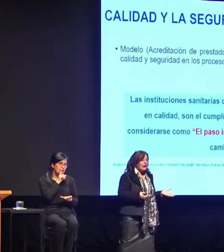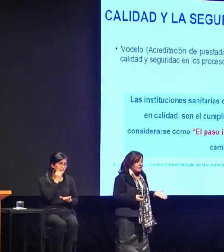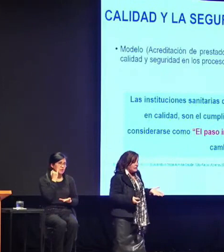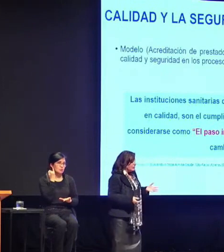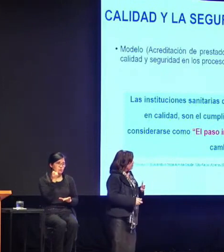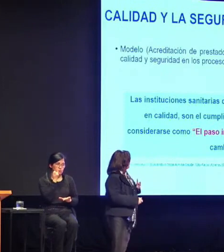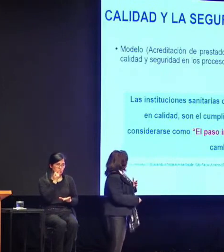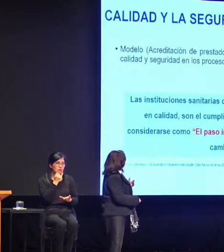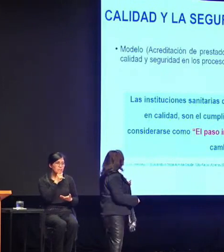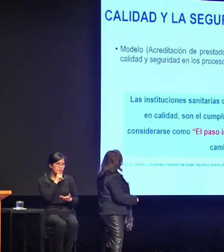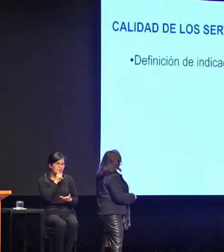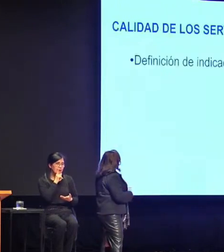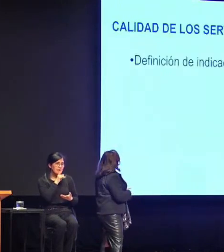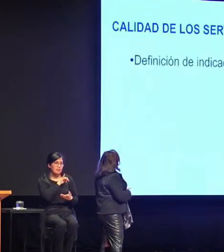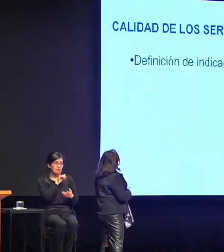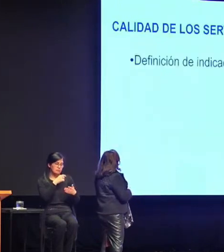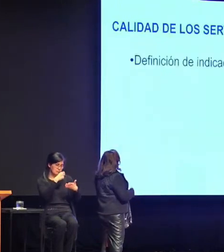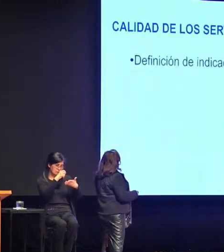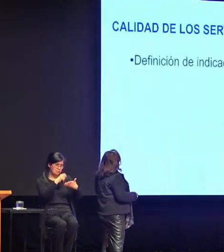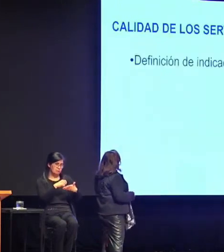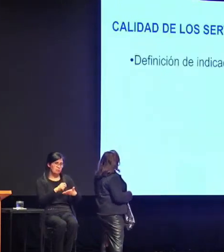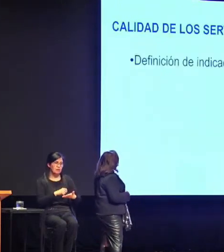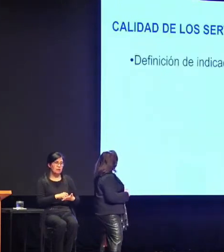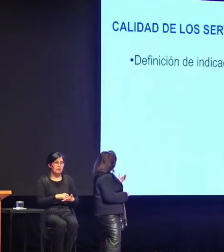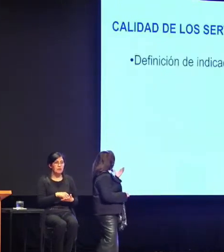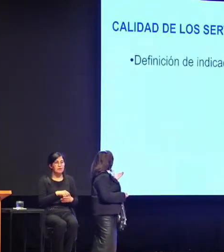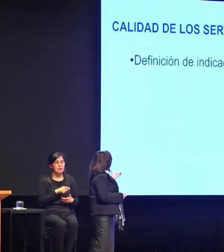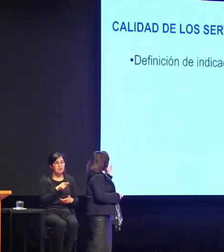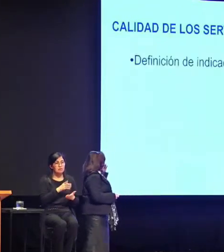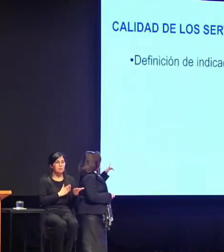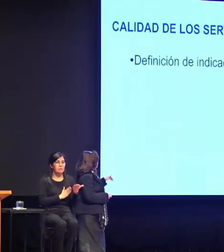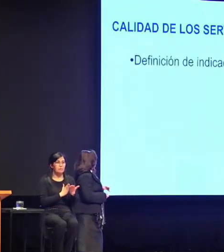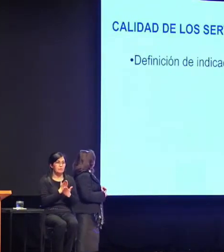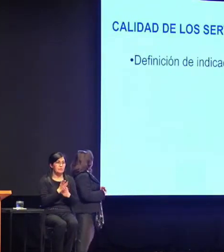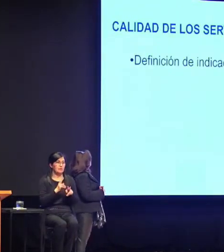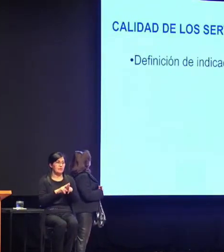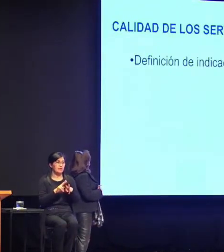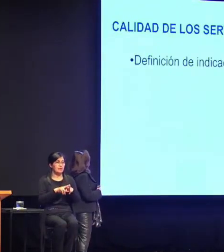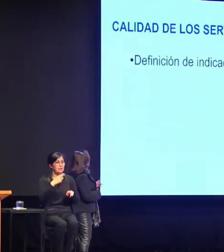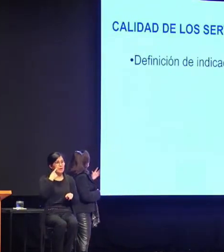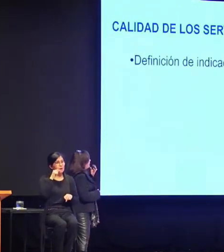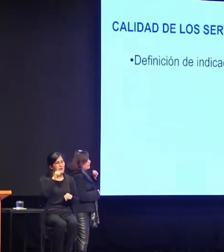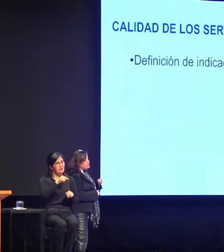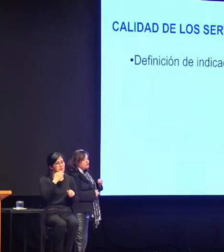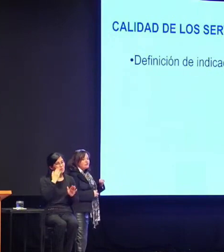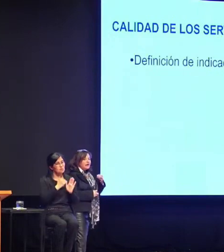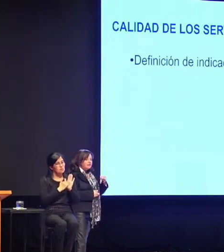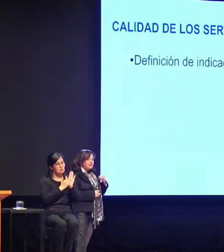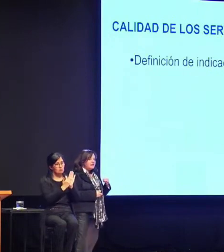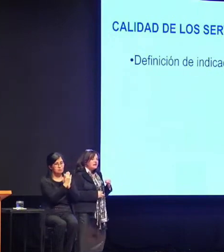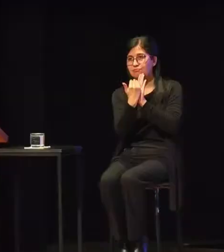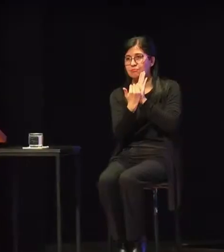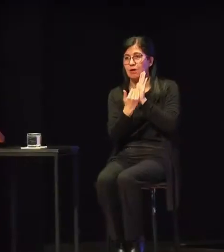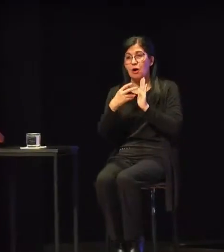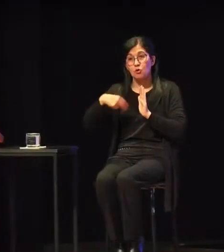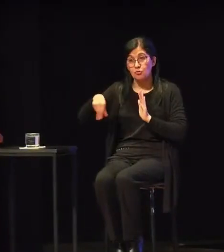se somete. Es un paso inicial, pero estos indicadores para nosotras enfermeras, sobre todo en Chile,